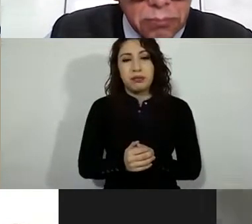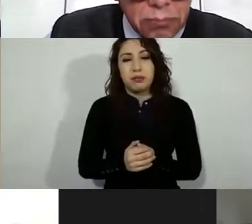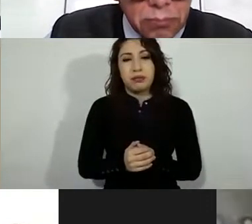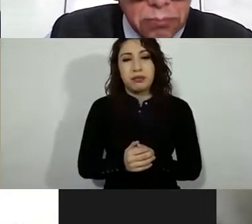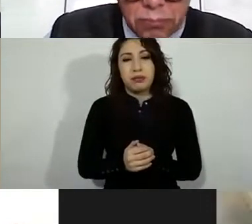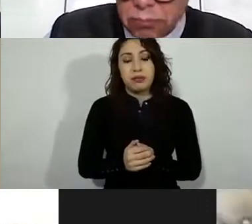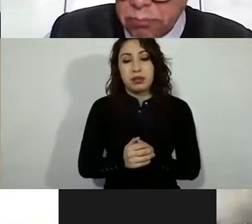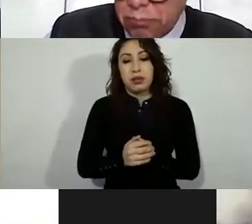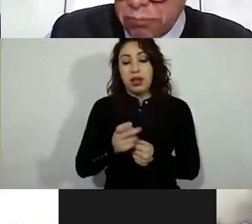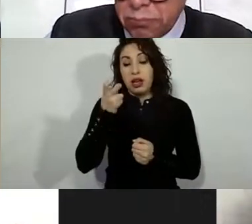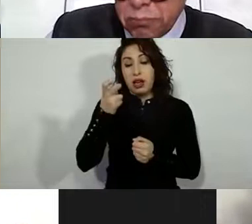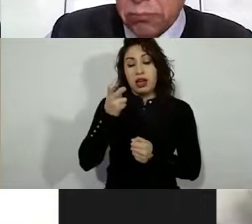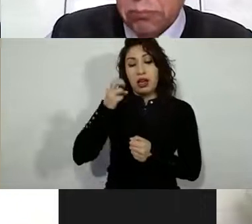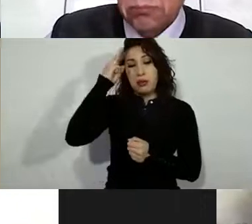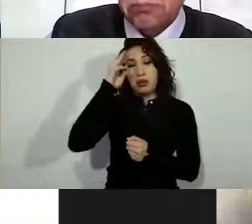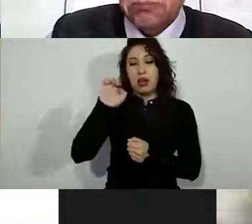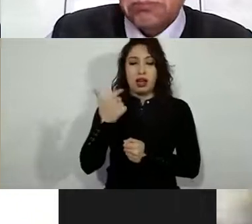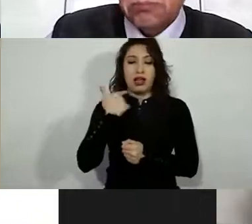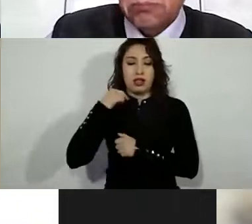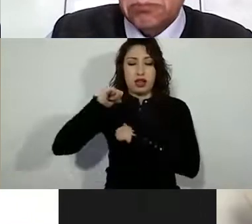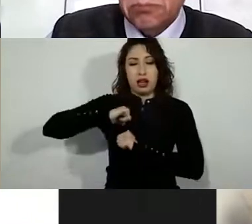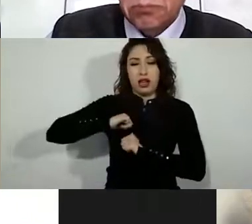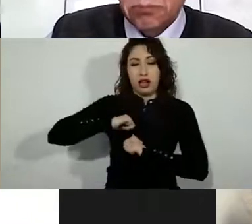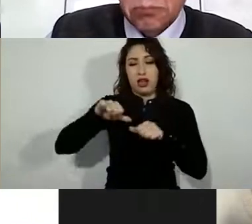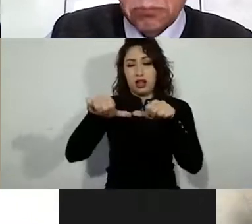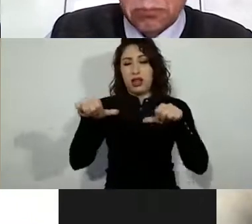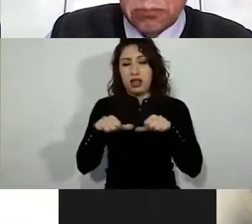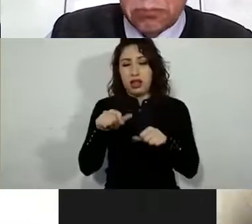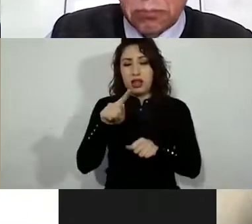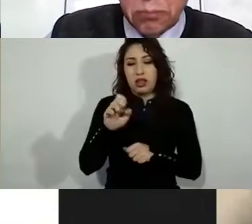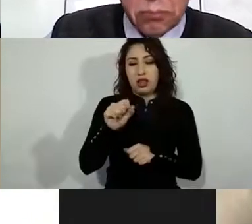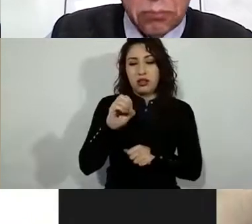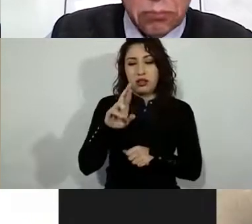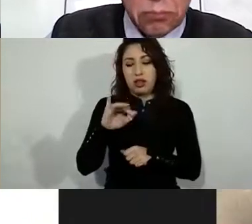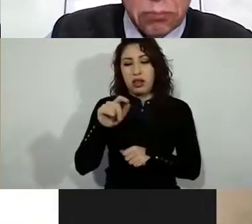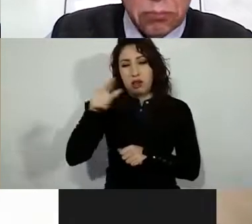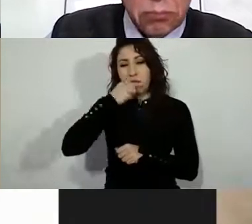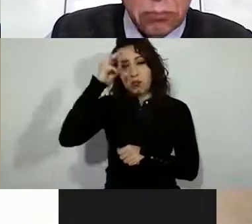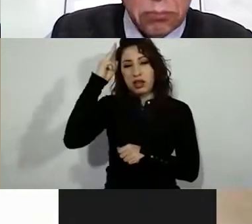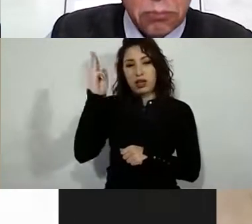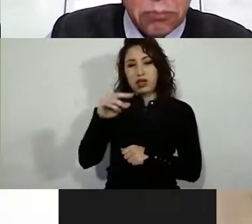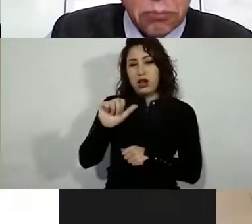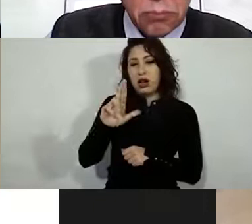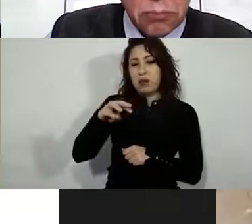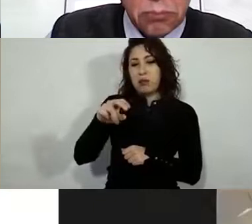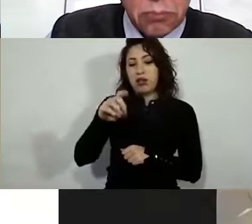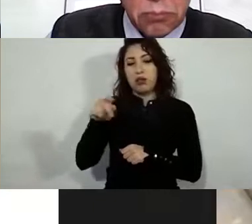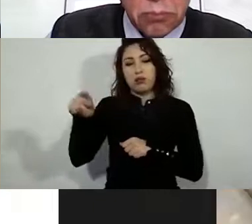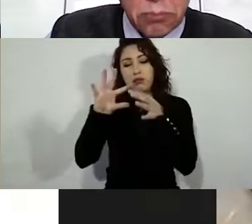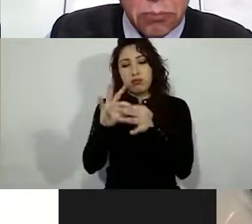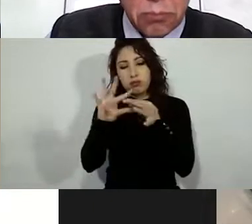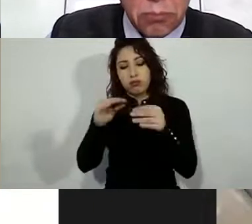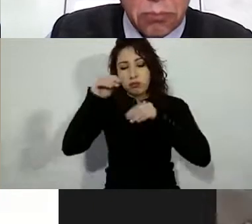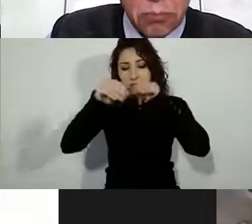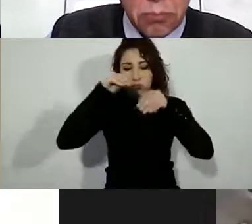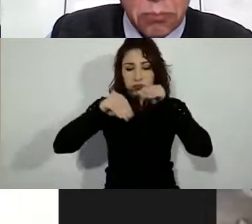elaboró y preparó el tesorero anterior, para mí fue lo más relevante y,